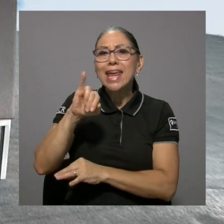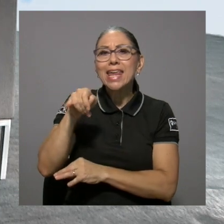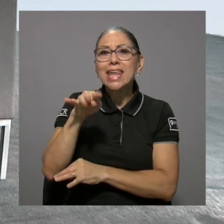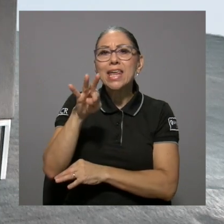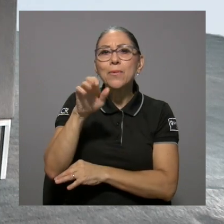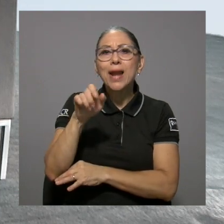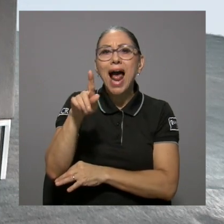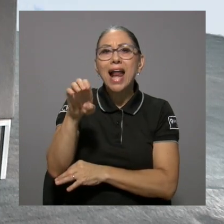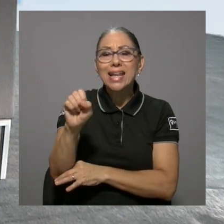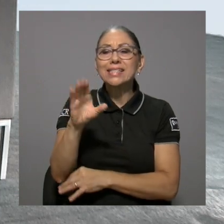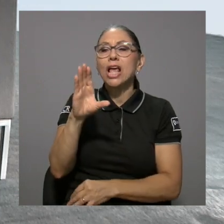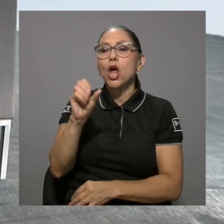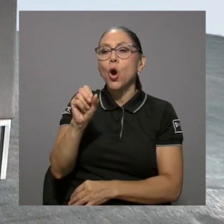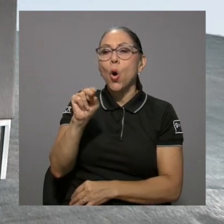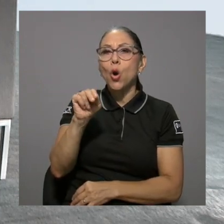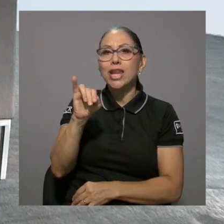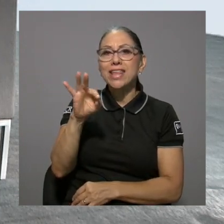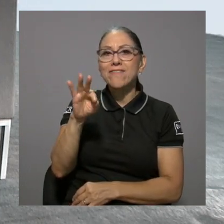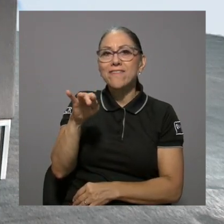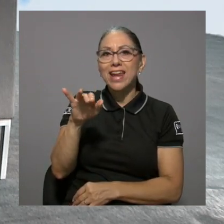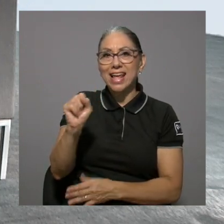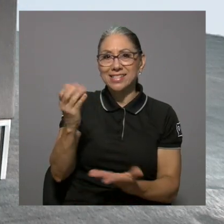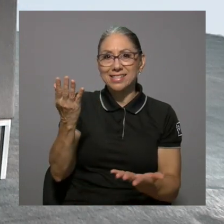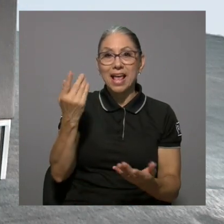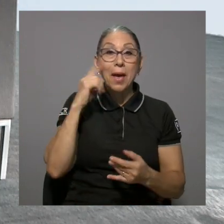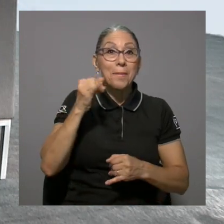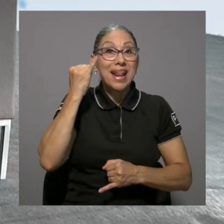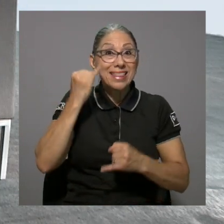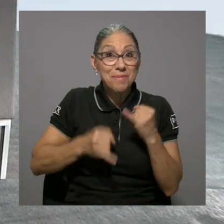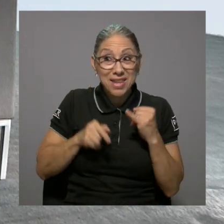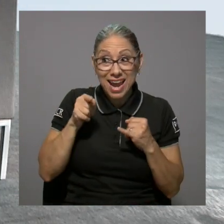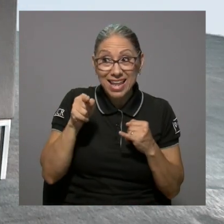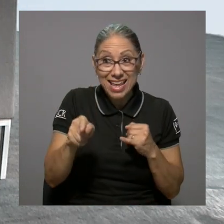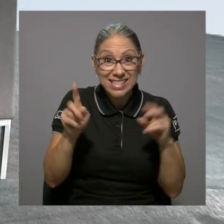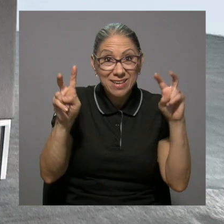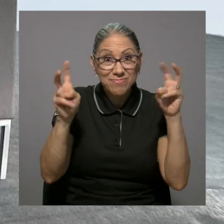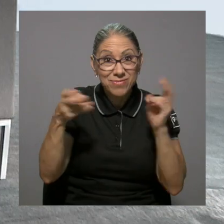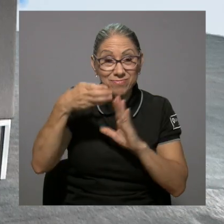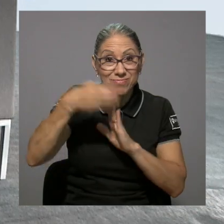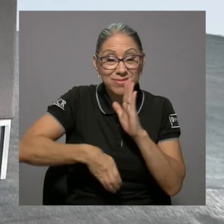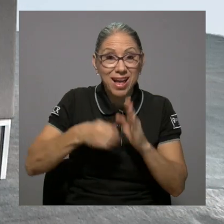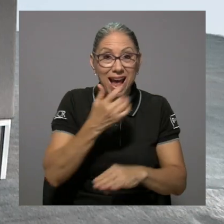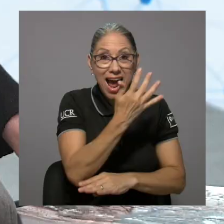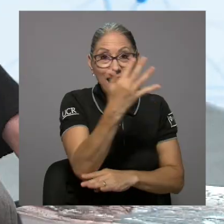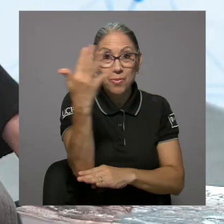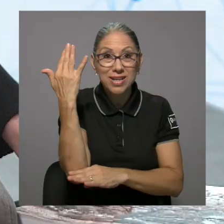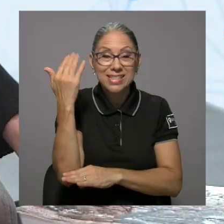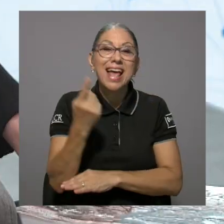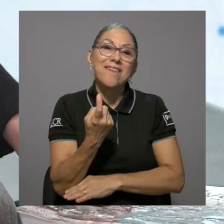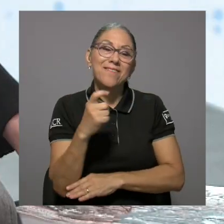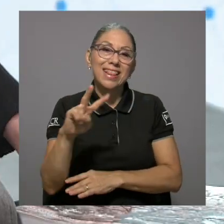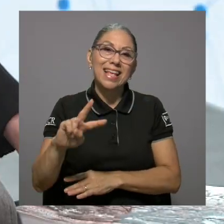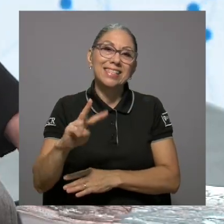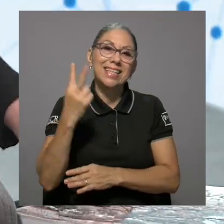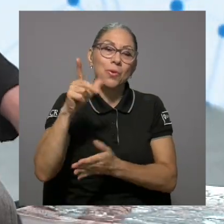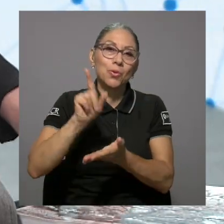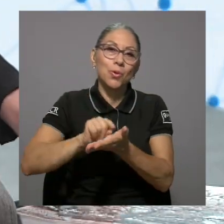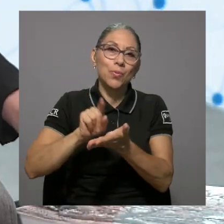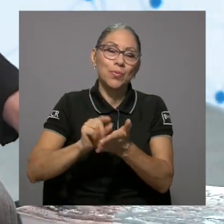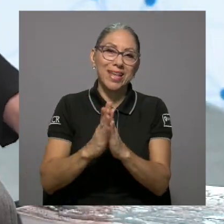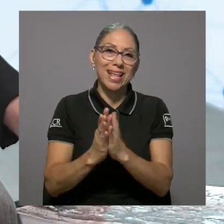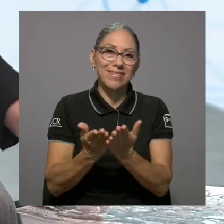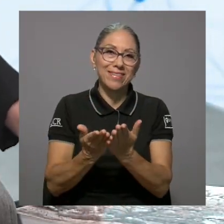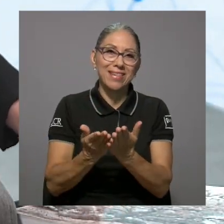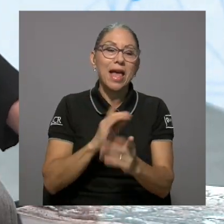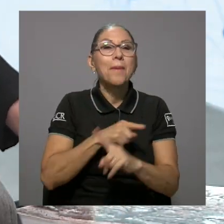las coníferas. Entonces, para ya terminar este episodio, digamos, de los árboles, nos falta el segundo volumen,